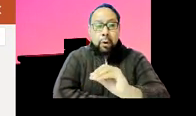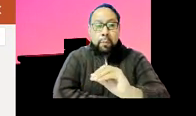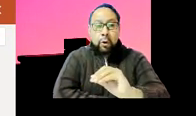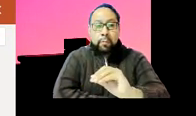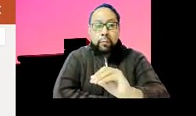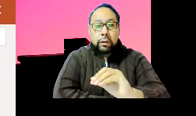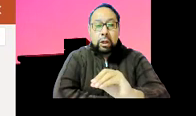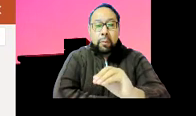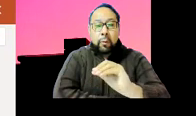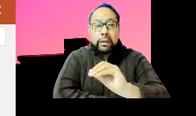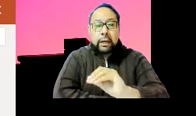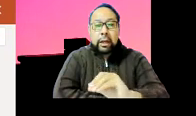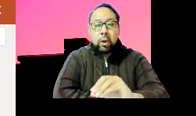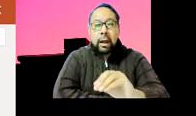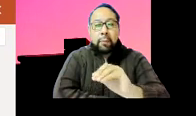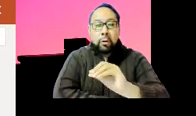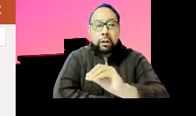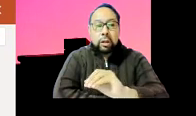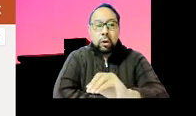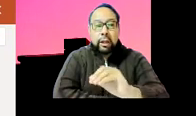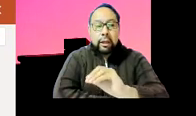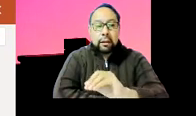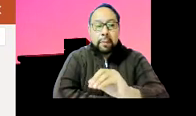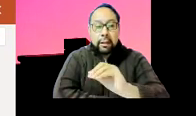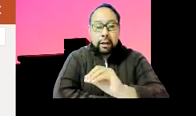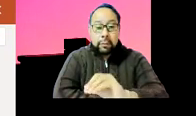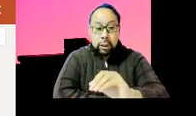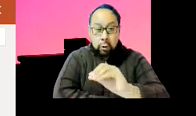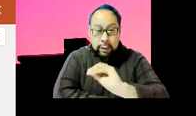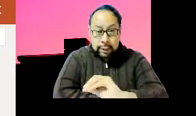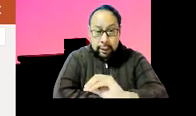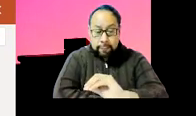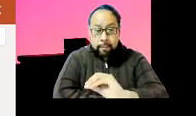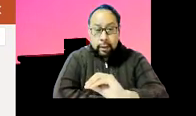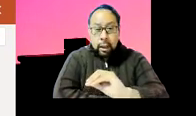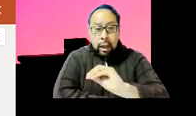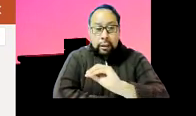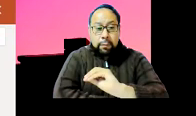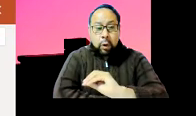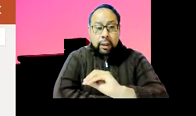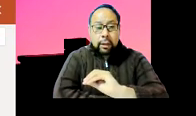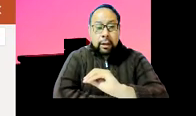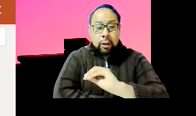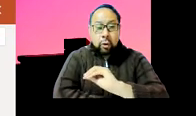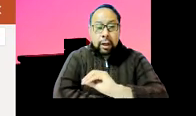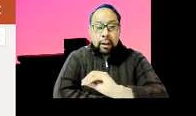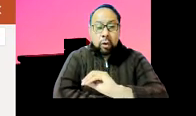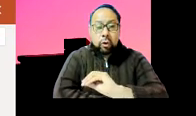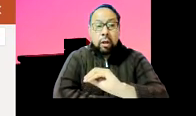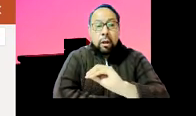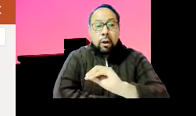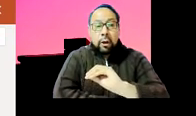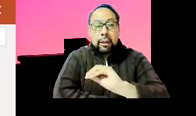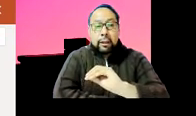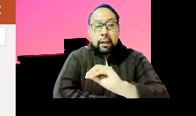más al propio, sino aprovechando la posición de éste para transmitir un mensaje. Así pues, en estos